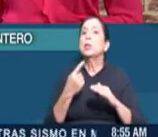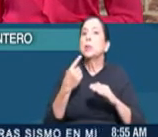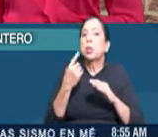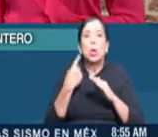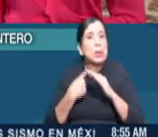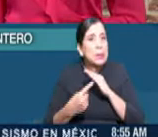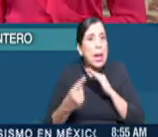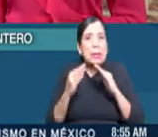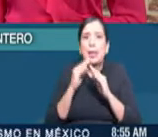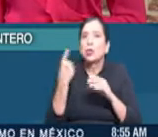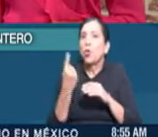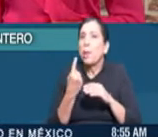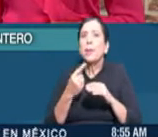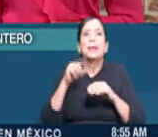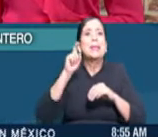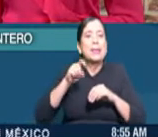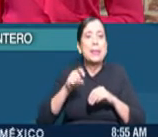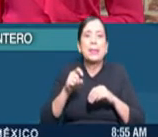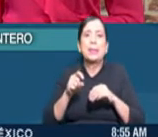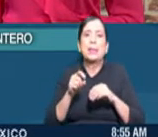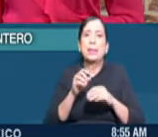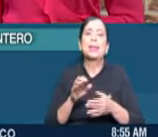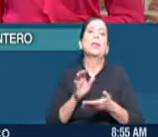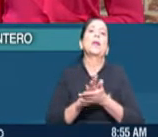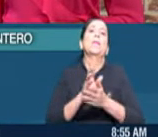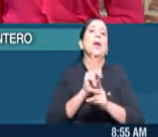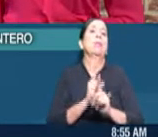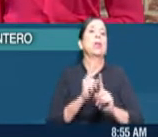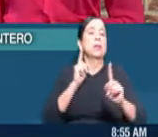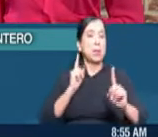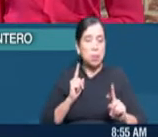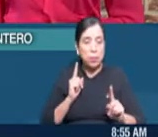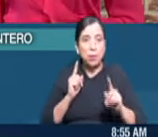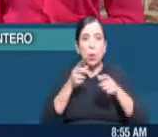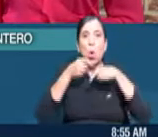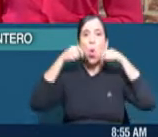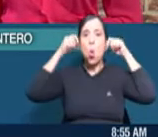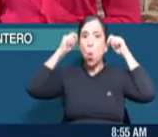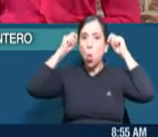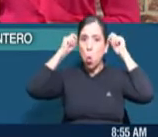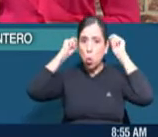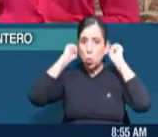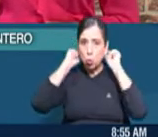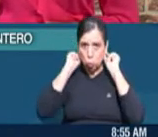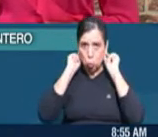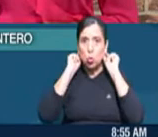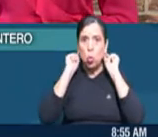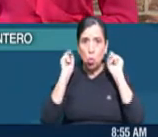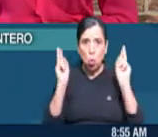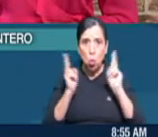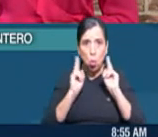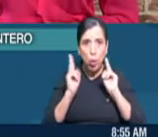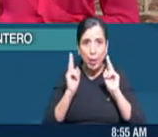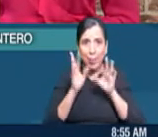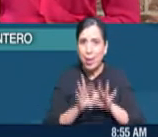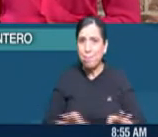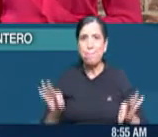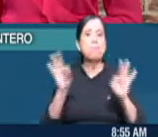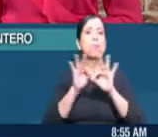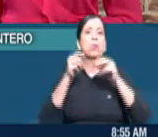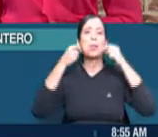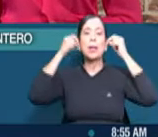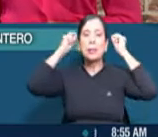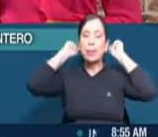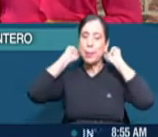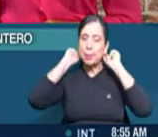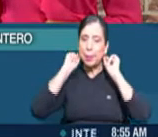necesario. Distanciamiento físico para evitar la propagación del COVID-19. Uso indispensable y urgente de mascarilla en todo